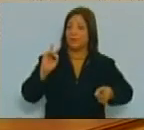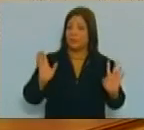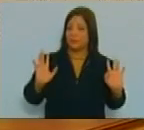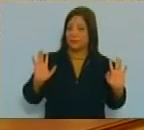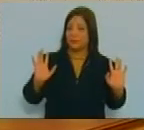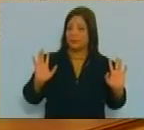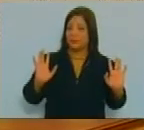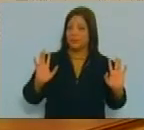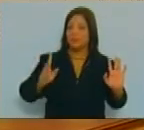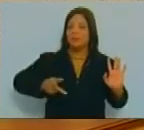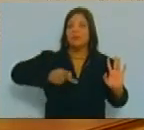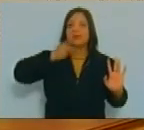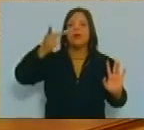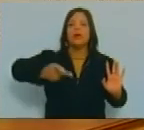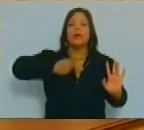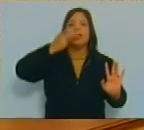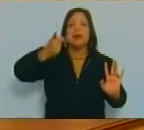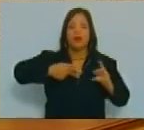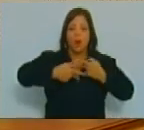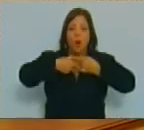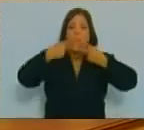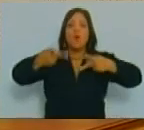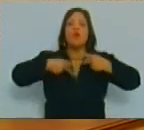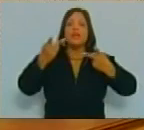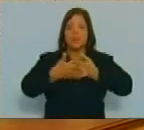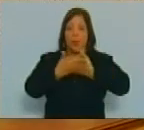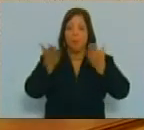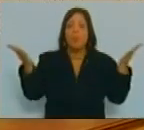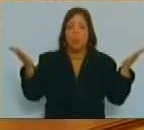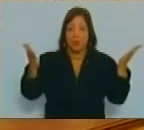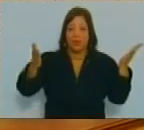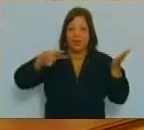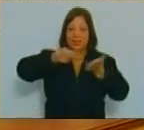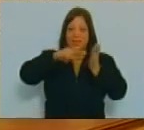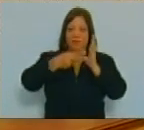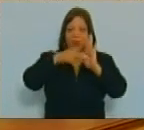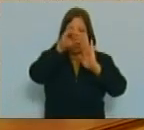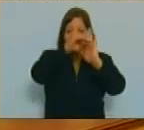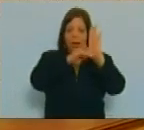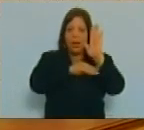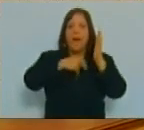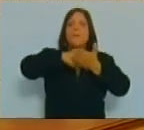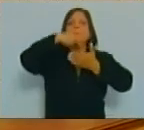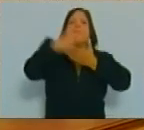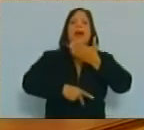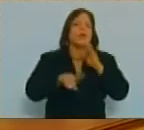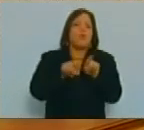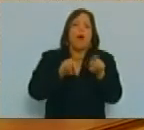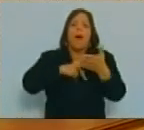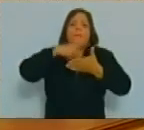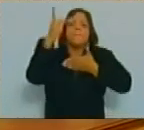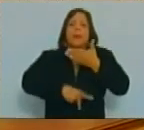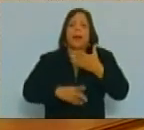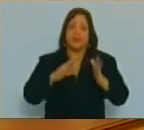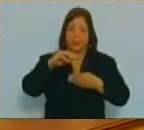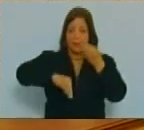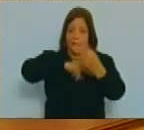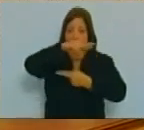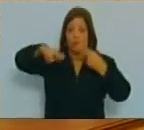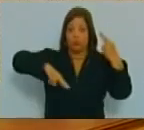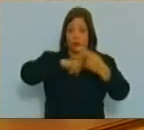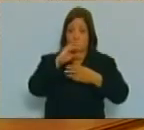la política pública de seguridad ciudadana que se ha logrado en tiempos de revolución